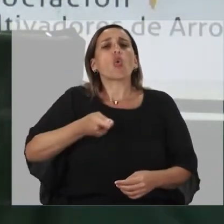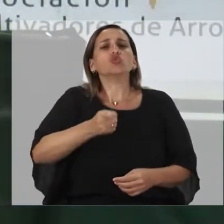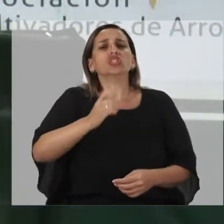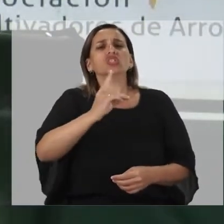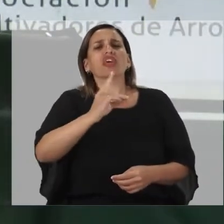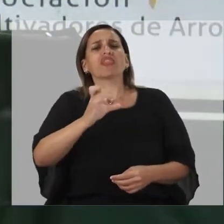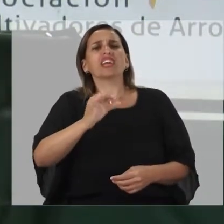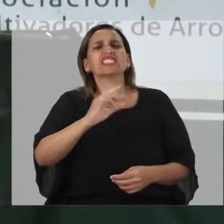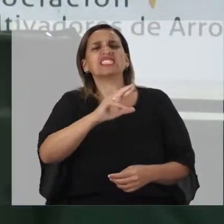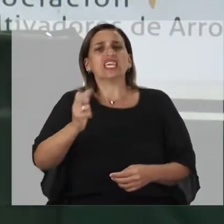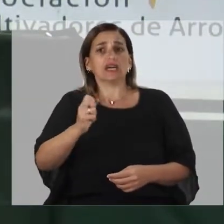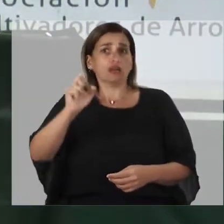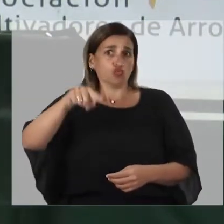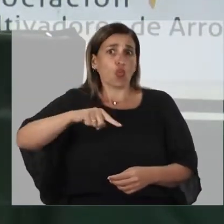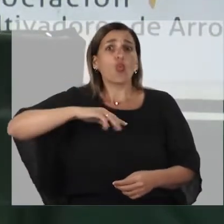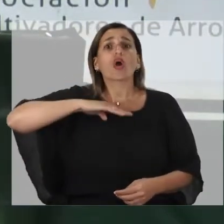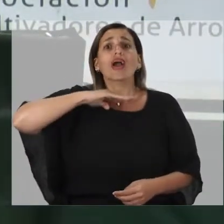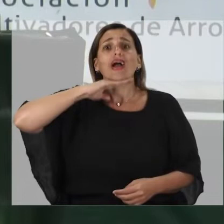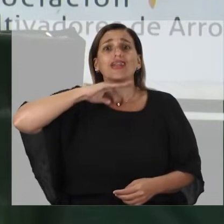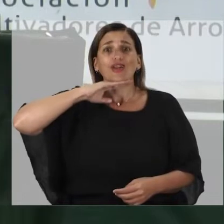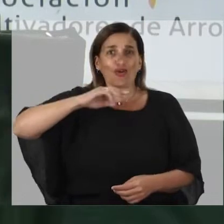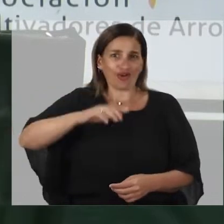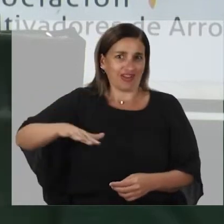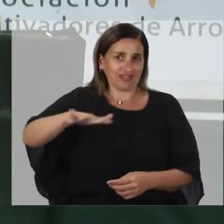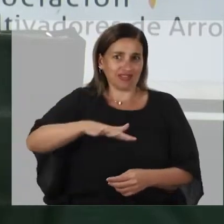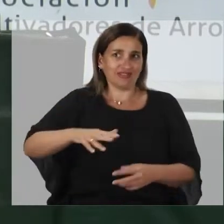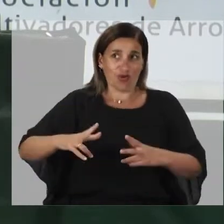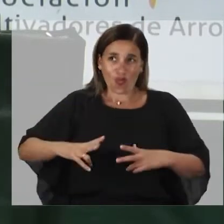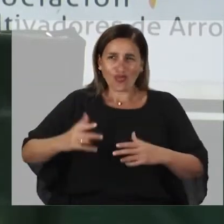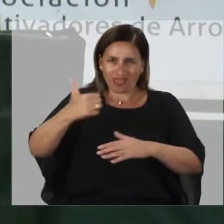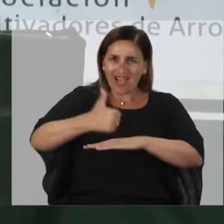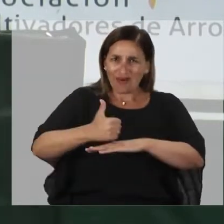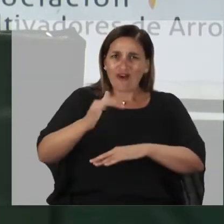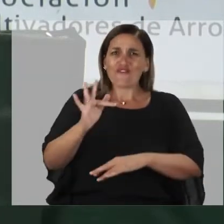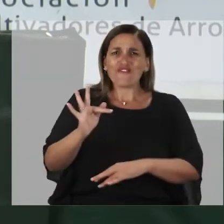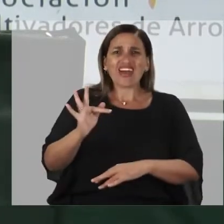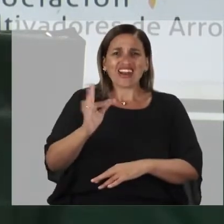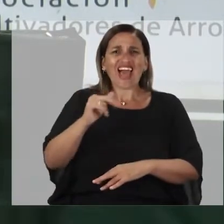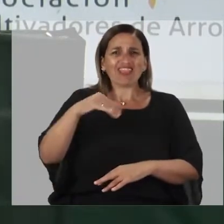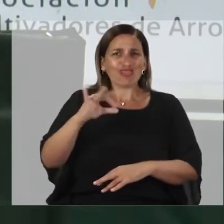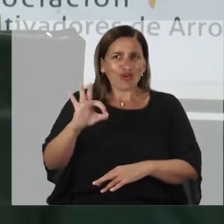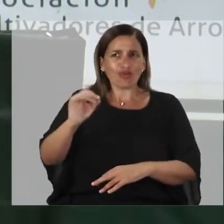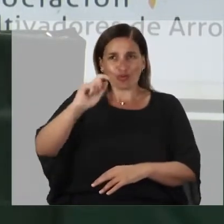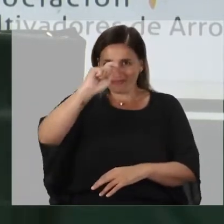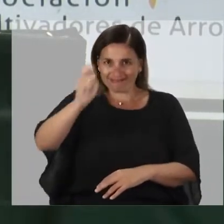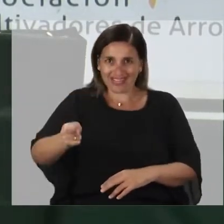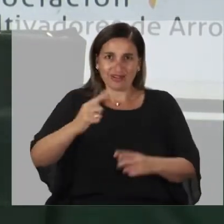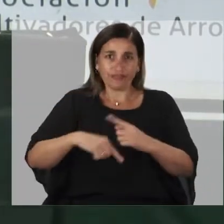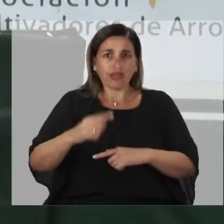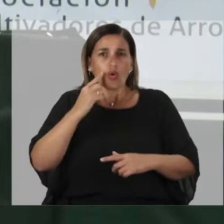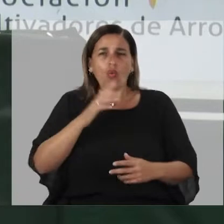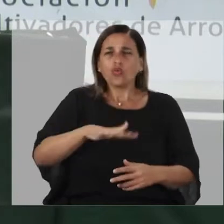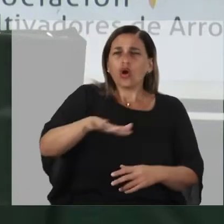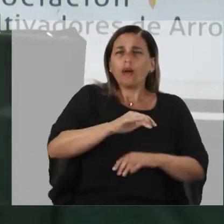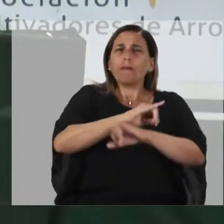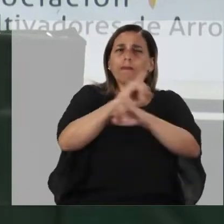es una puntita del departamento de Canelones. Creo que estaba Fernando, lo vi, ahora se sacó el gorro. Que muy poca gente conoce, está apretado ahí entre